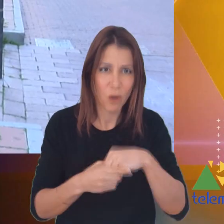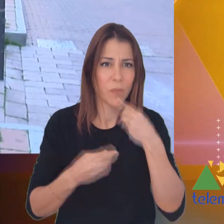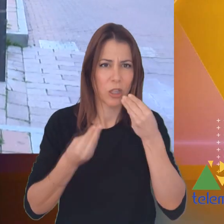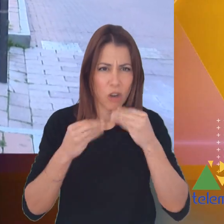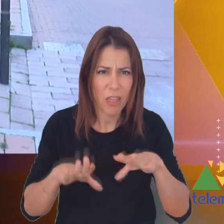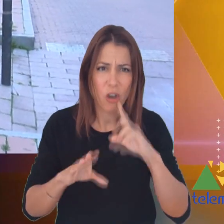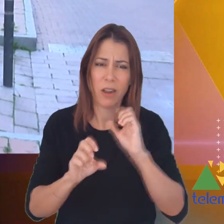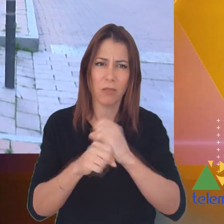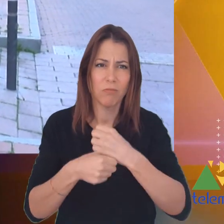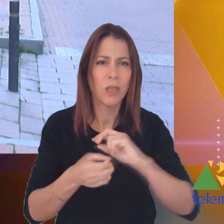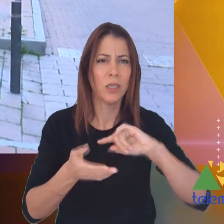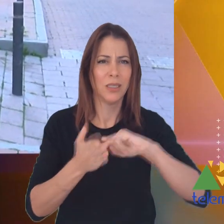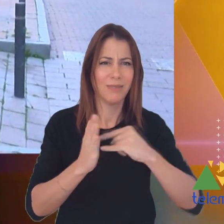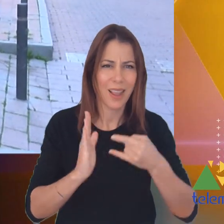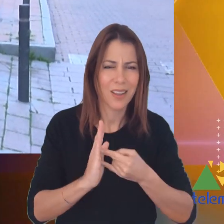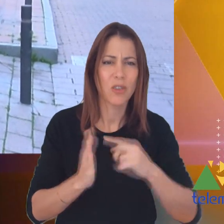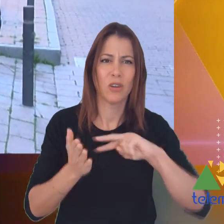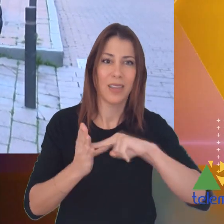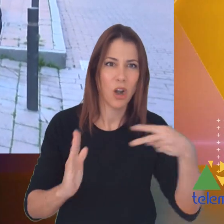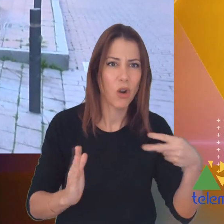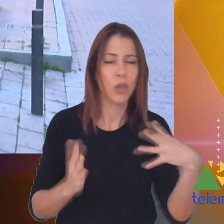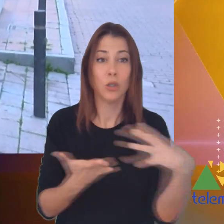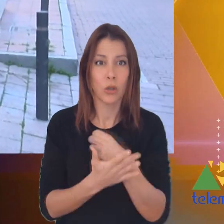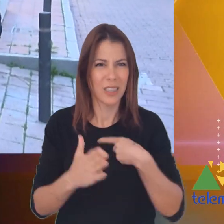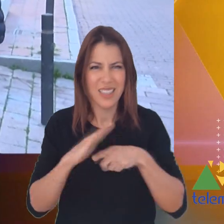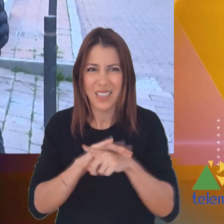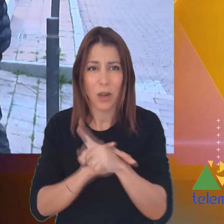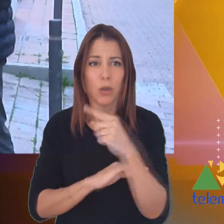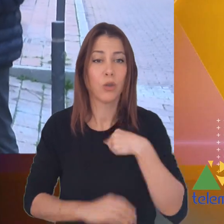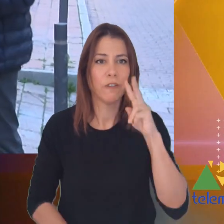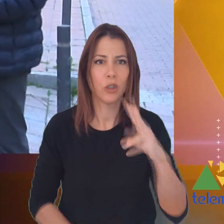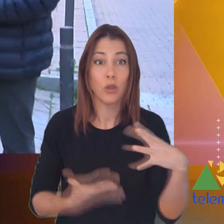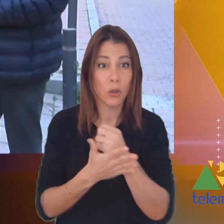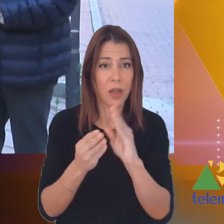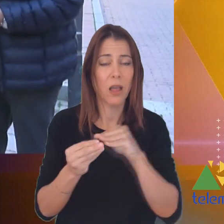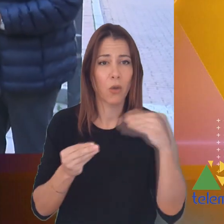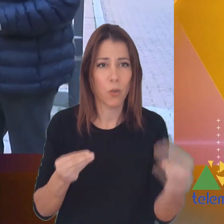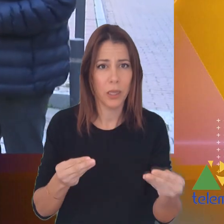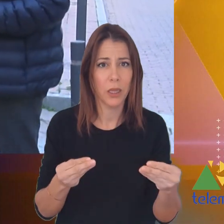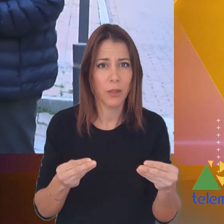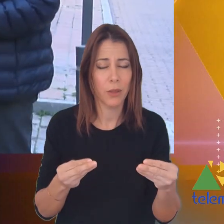modelo fue geólogos, él, técnicos, etcétera, que desarrollaron. Yo he visto toda la documentación